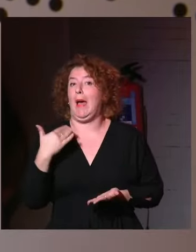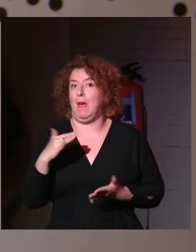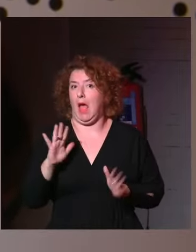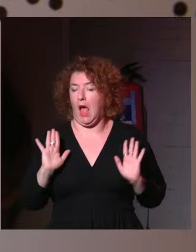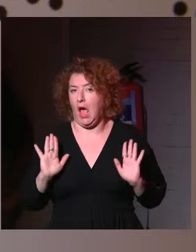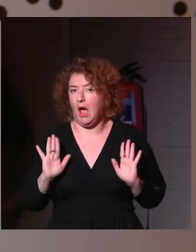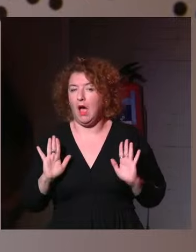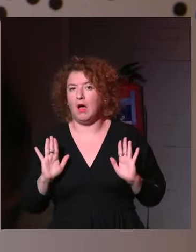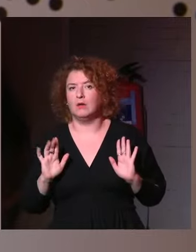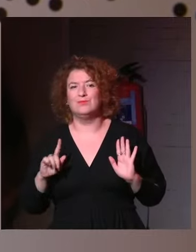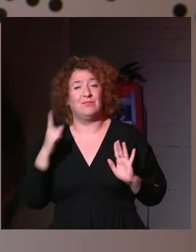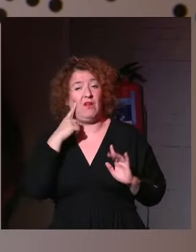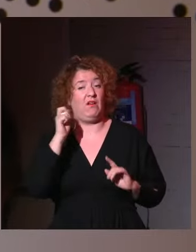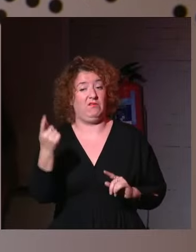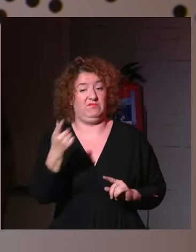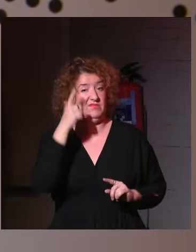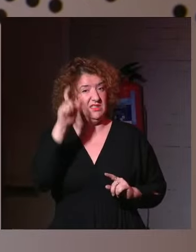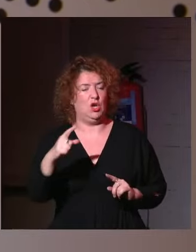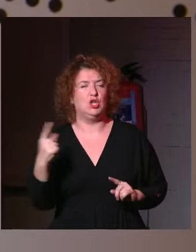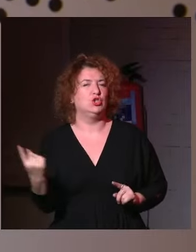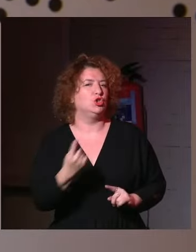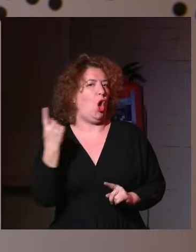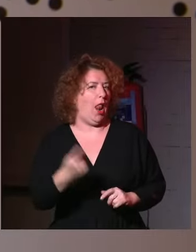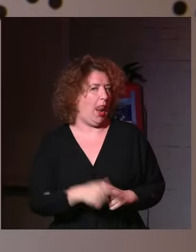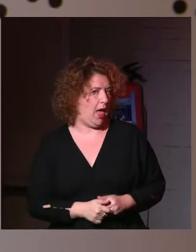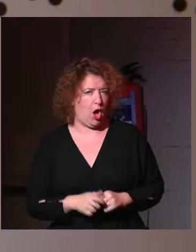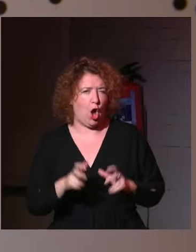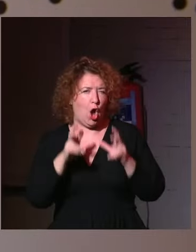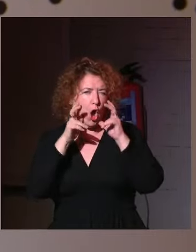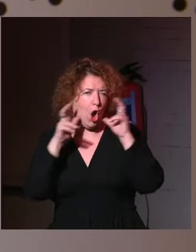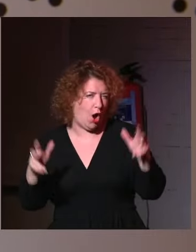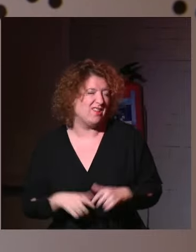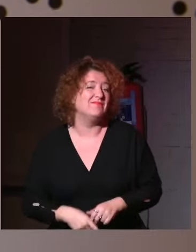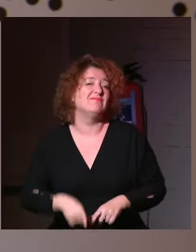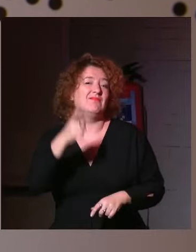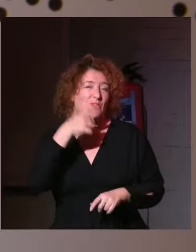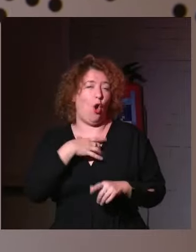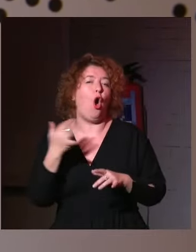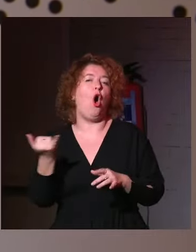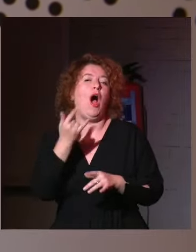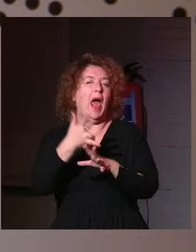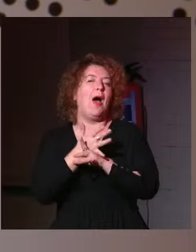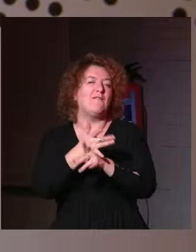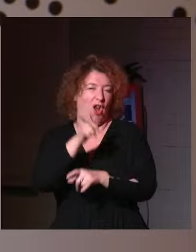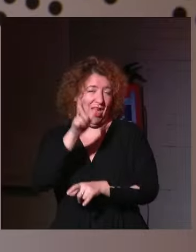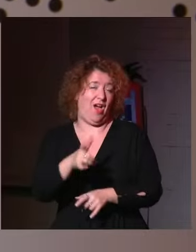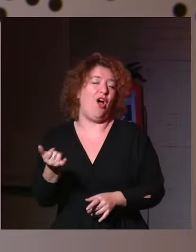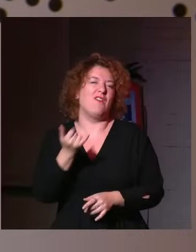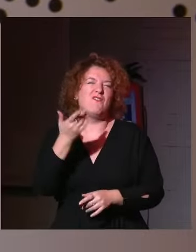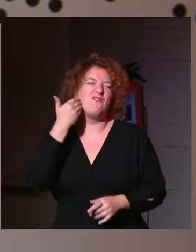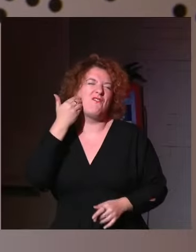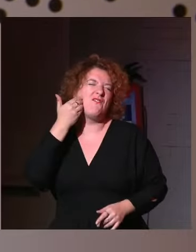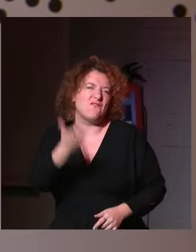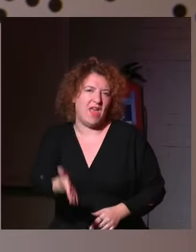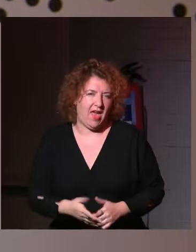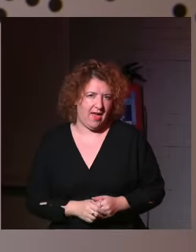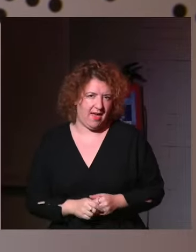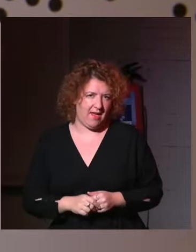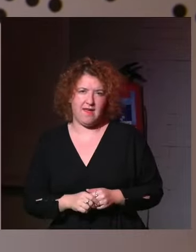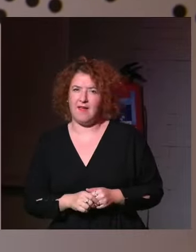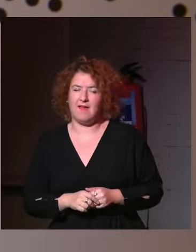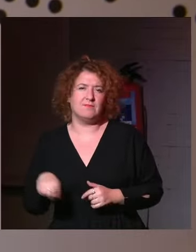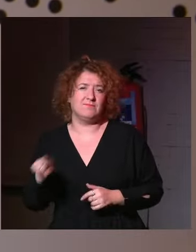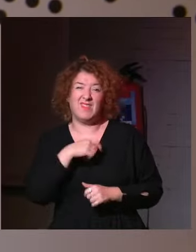acabar sola Gorda ya te gustaría a ti que te violaran de nadie va